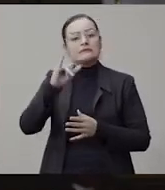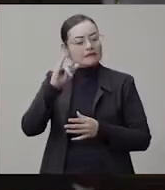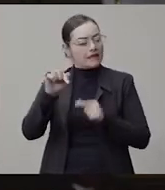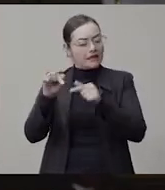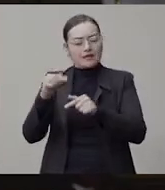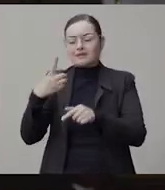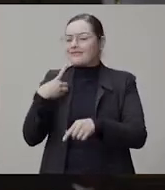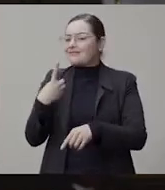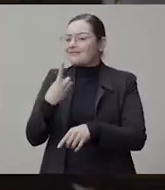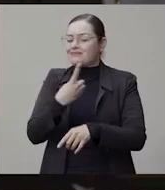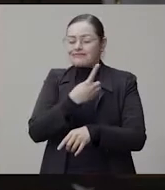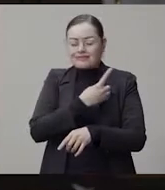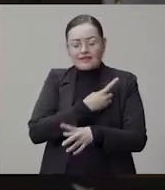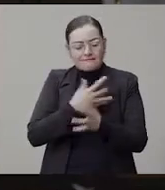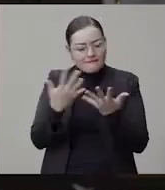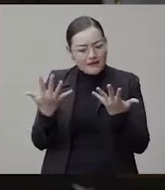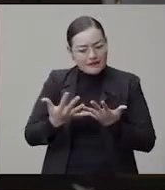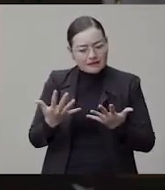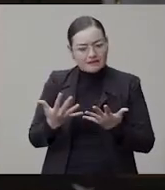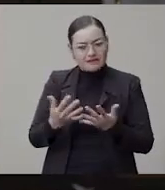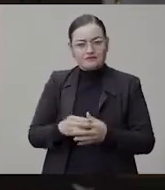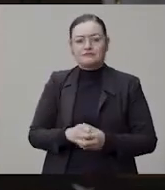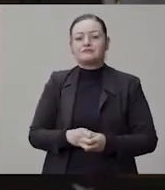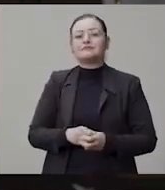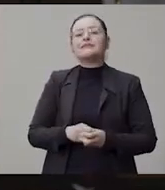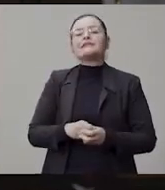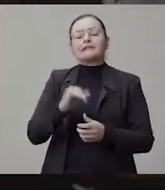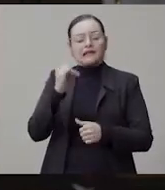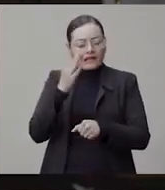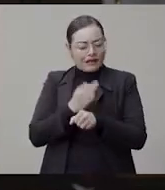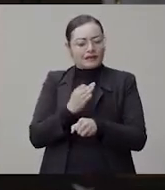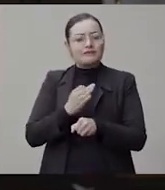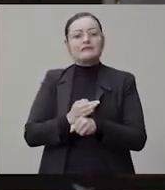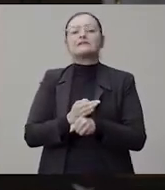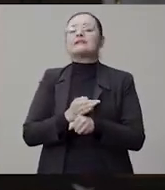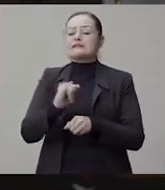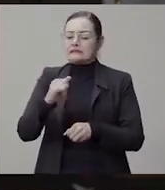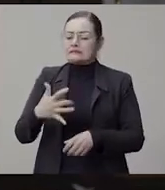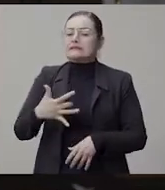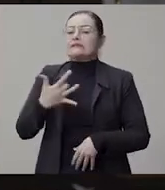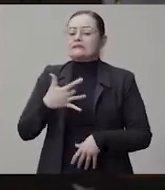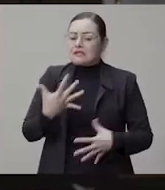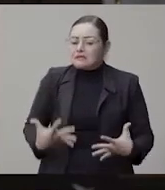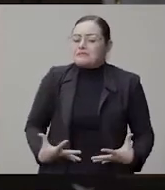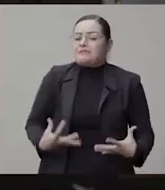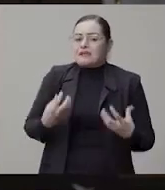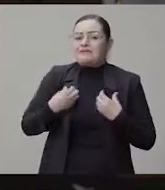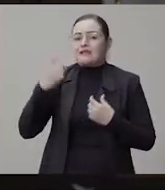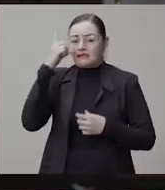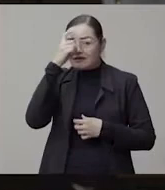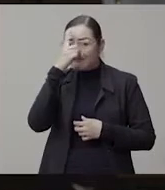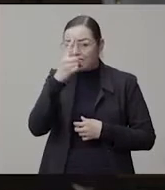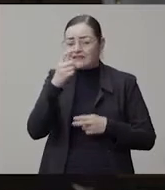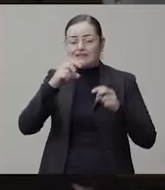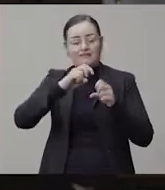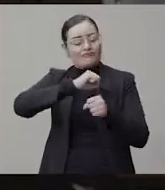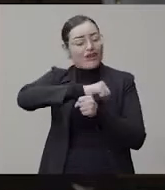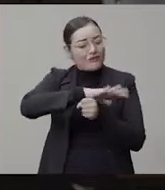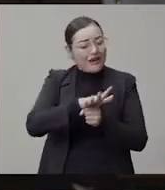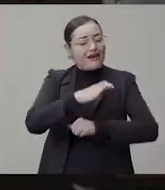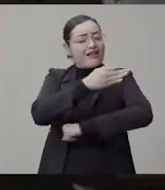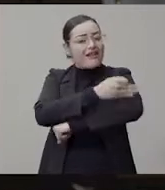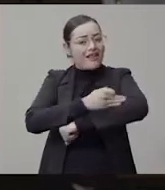les corresponde hacer por obligación vivimos un momento sumamente complicado a